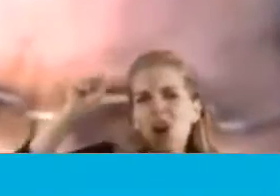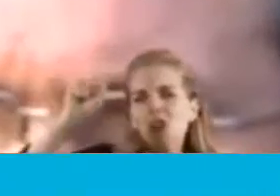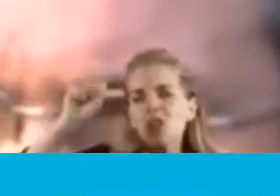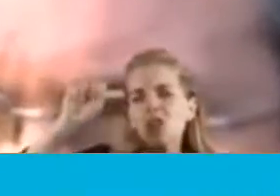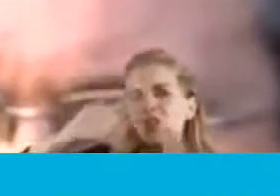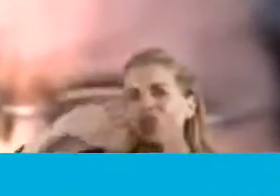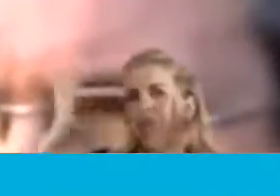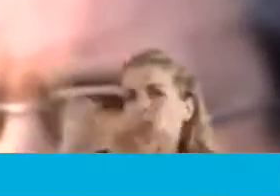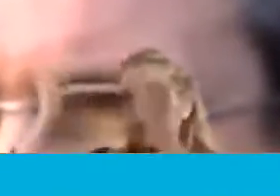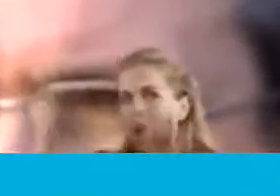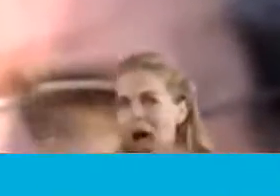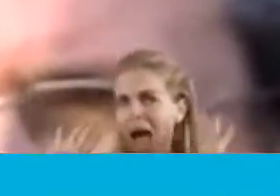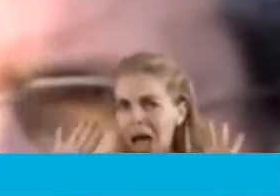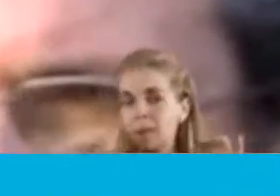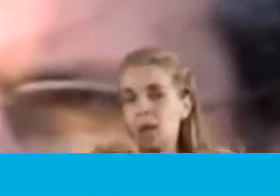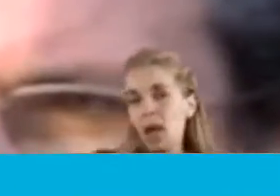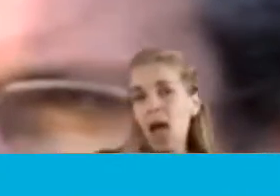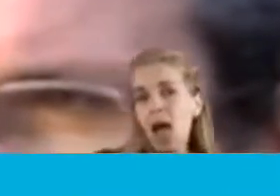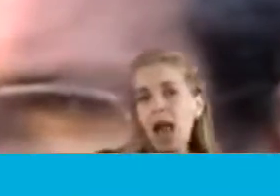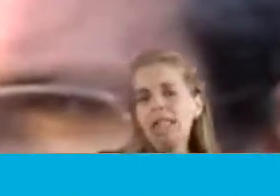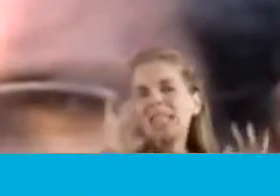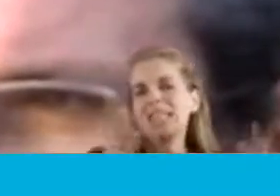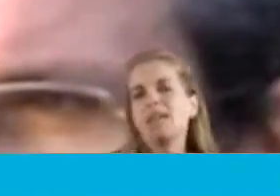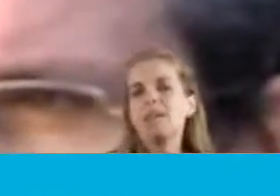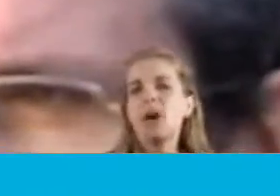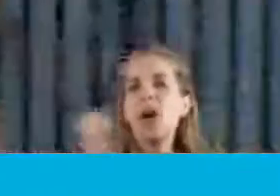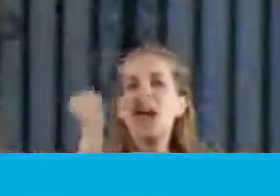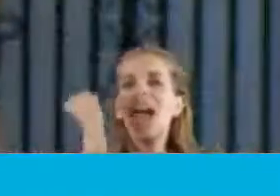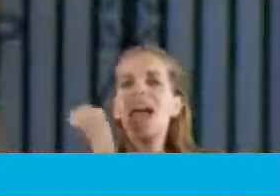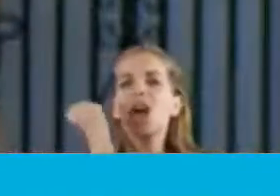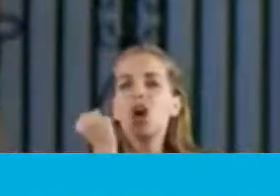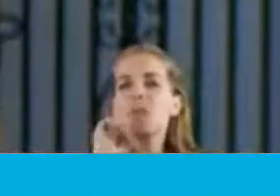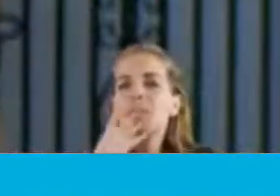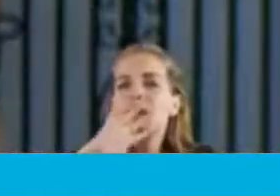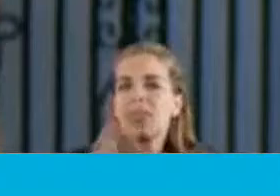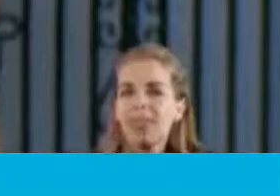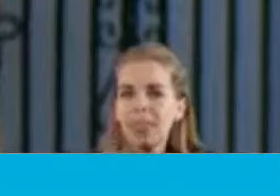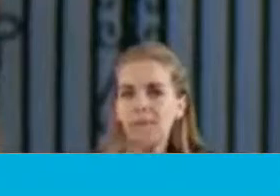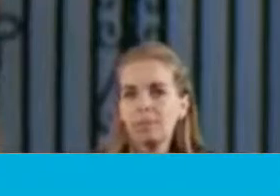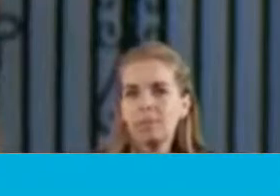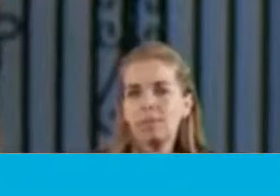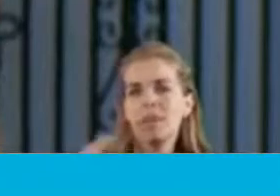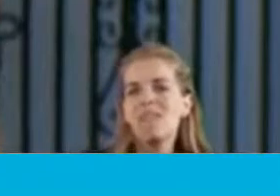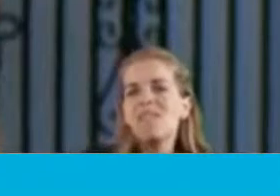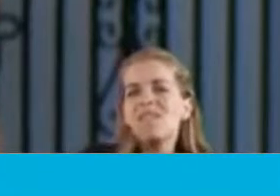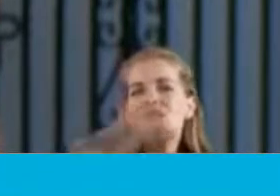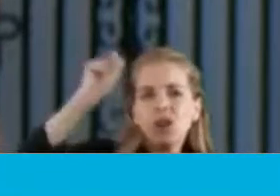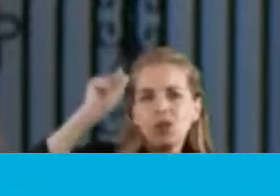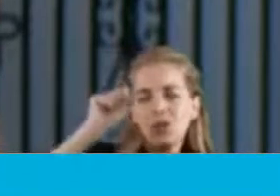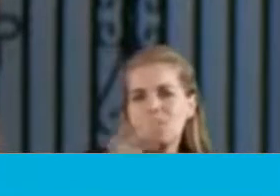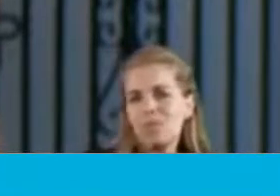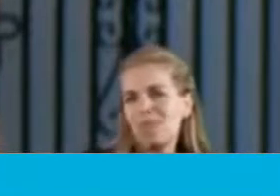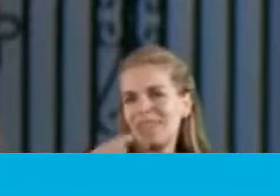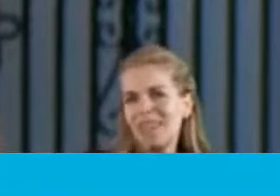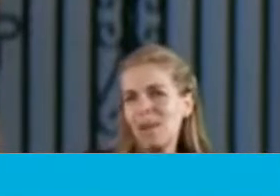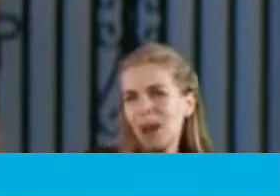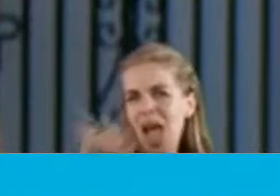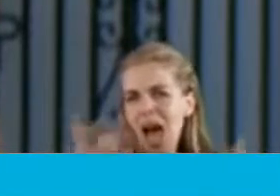más seriamente a nuestra economía, caracterizada por convivir con persistentes procesos